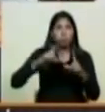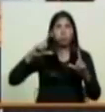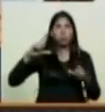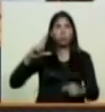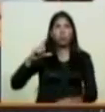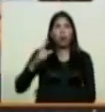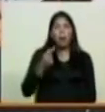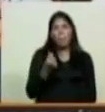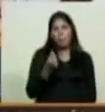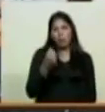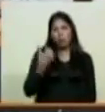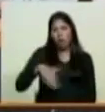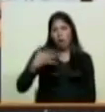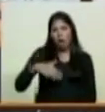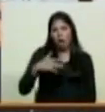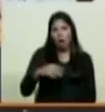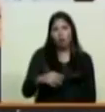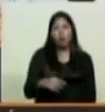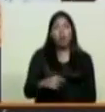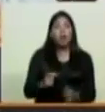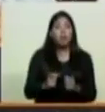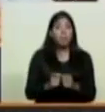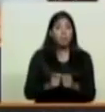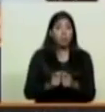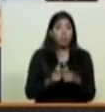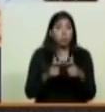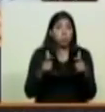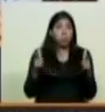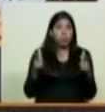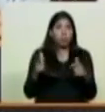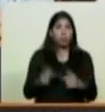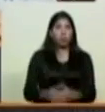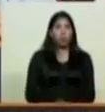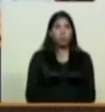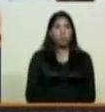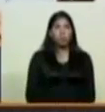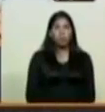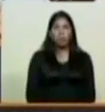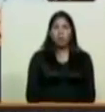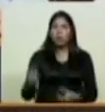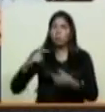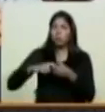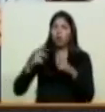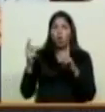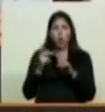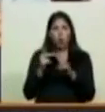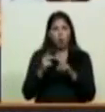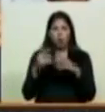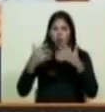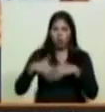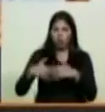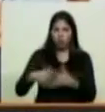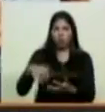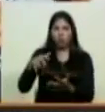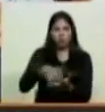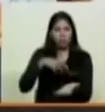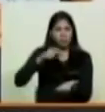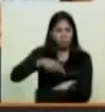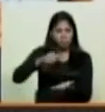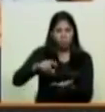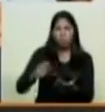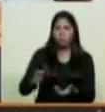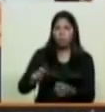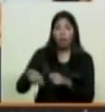reuniéndonos con ellos municipio por municipio. Ellos han estado dispuestos, el sector hotelero, el sector industrial, el sector agrícola, el sector pesquero, nos han